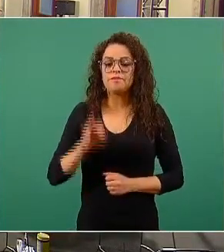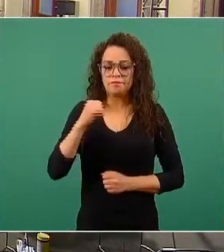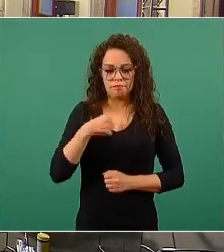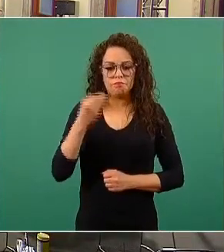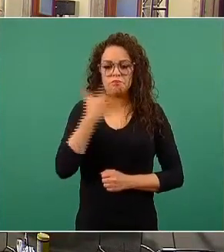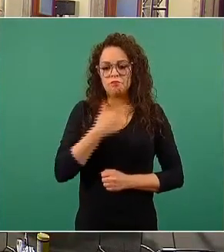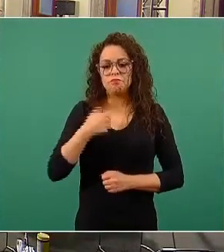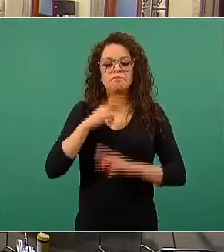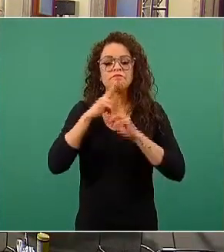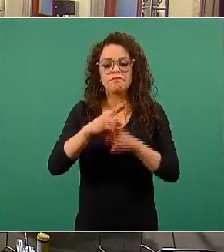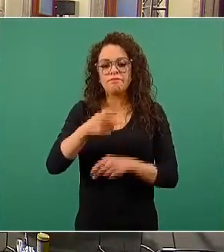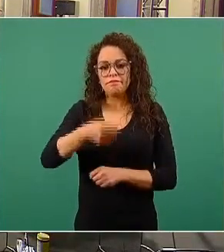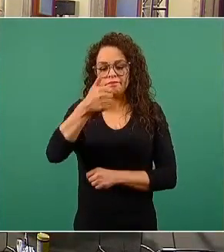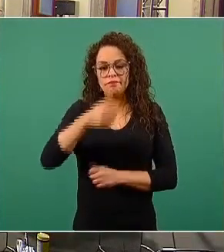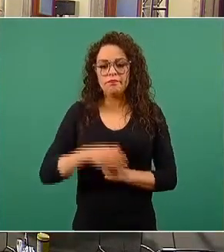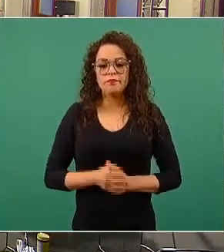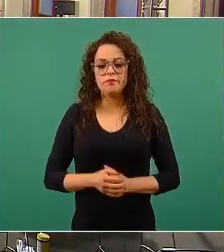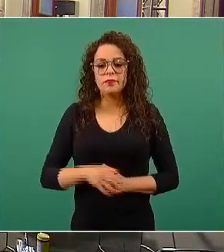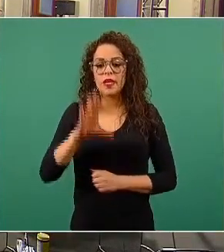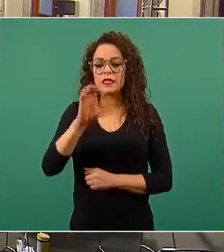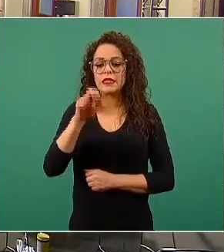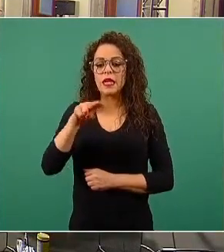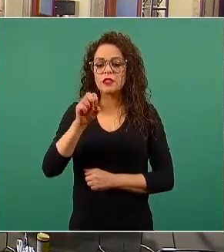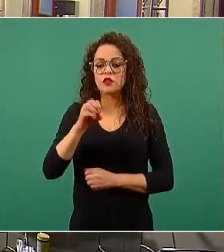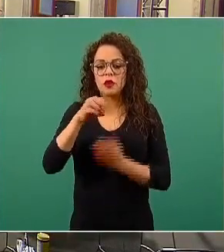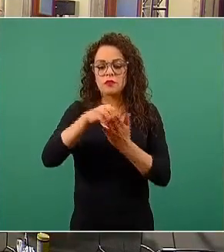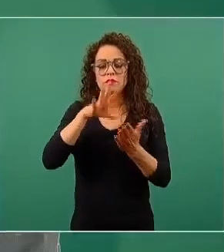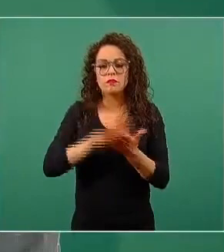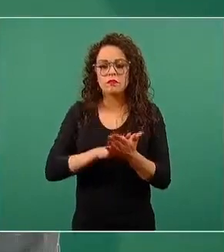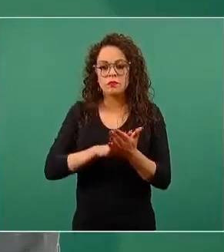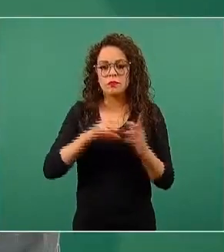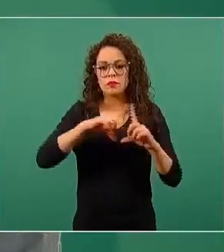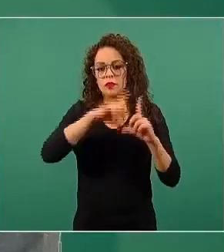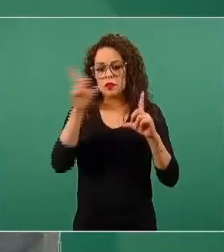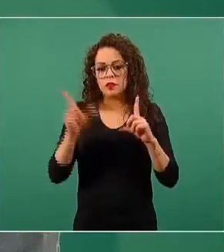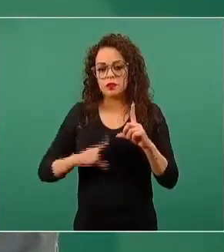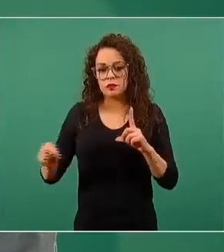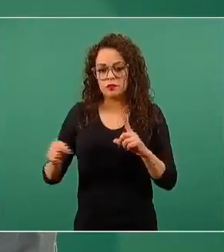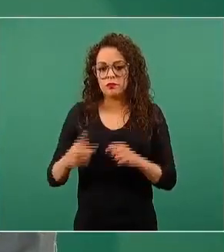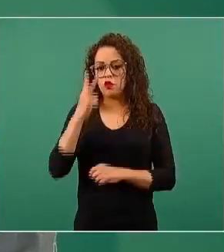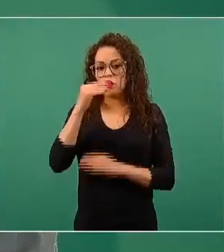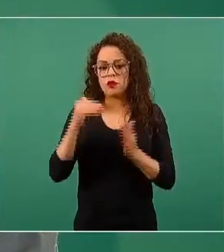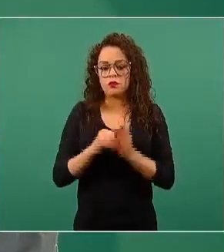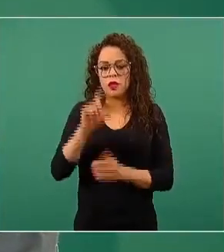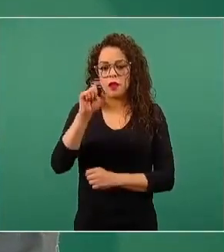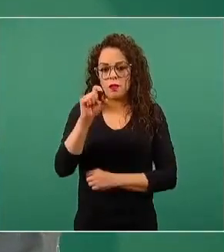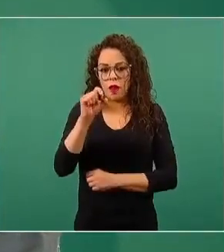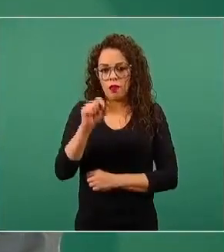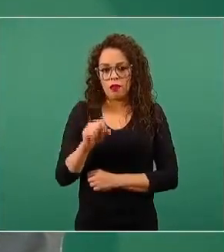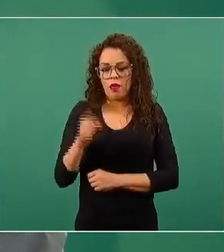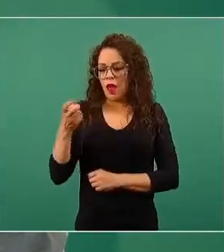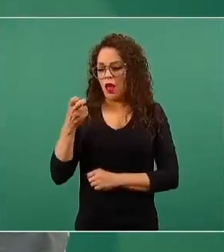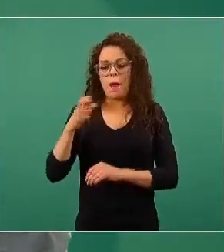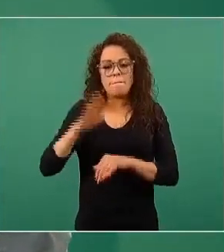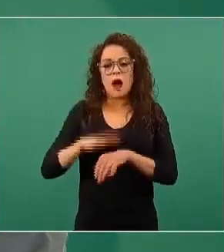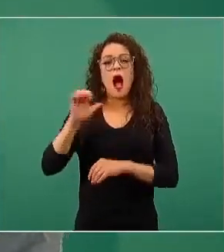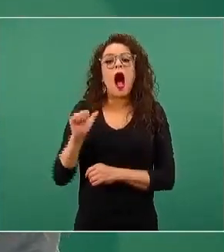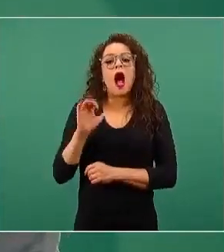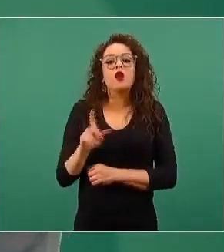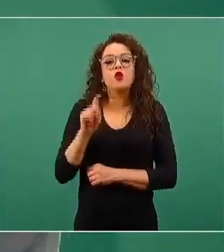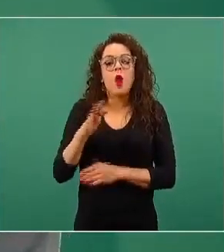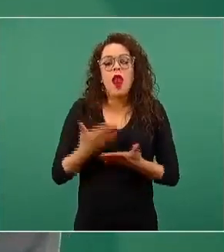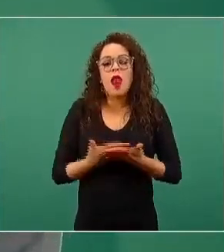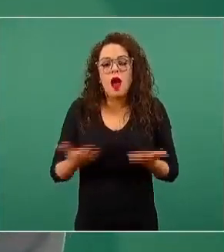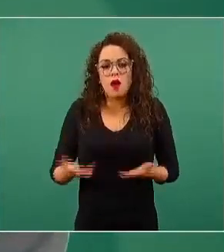Blanca, es la cifra del censo, el Censo Nacional de Población y Vivienda 2020, la versión vigente o más actualizada, y